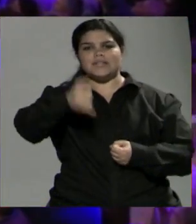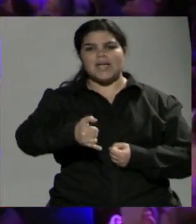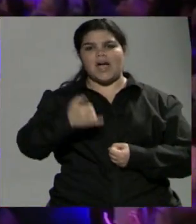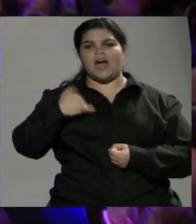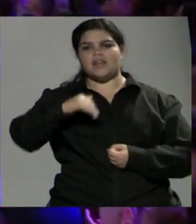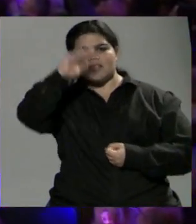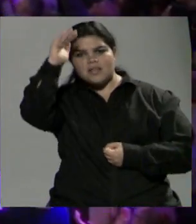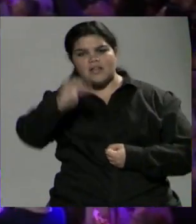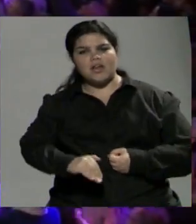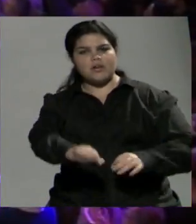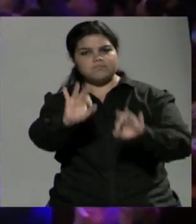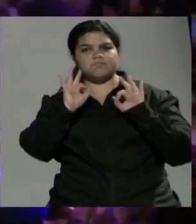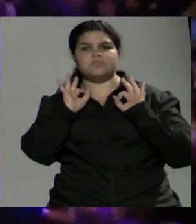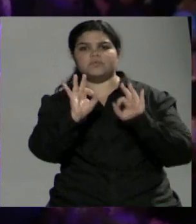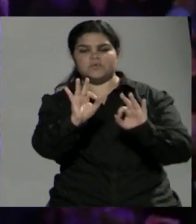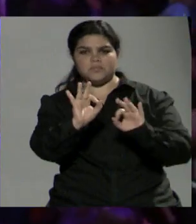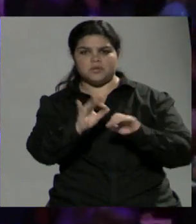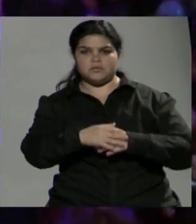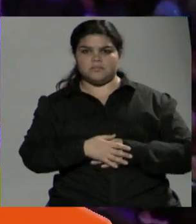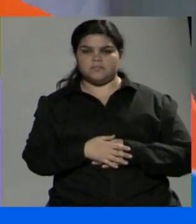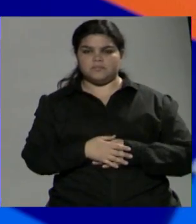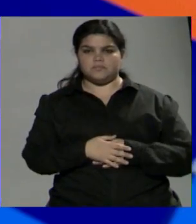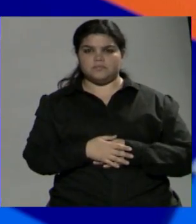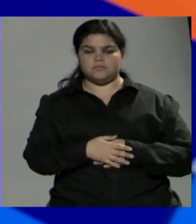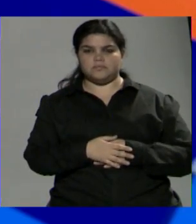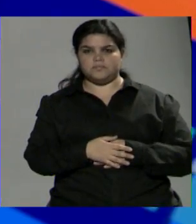lo ancho de la nación.